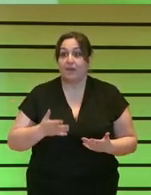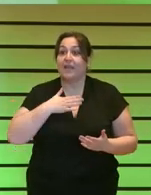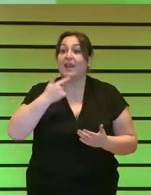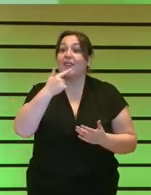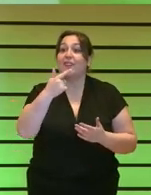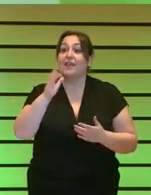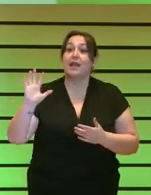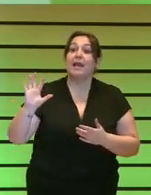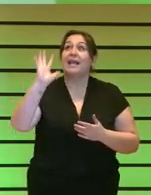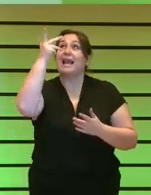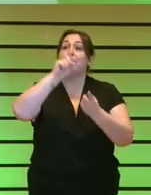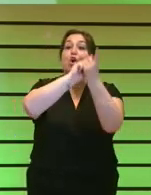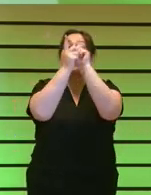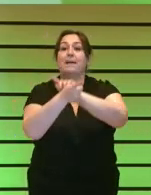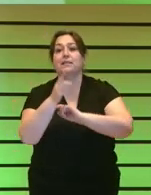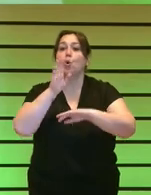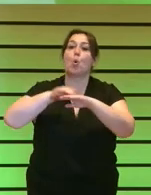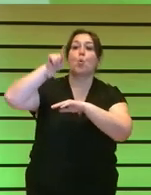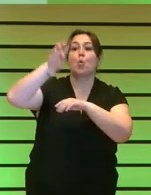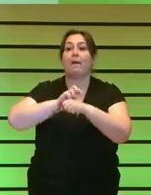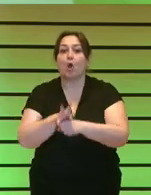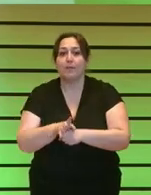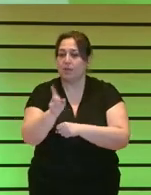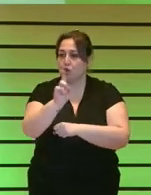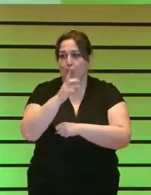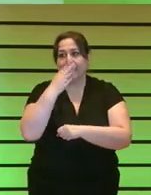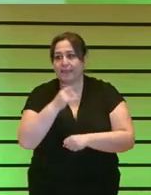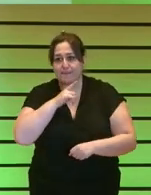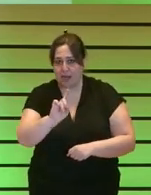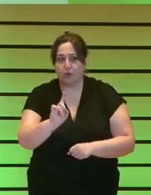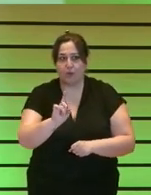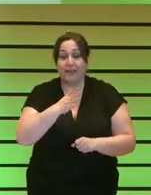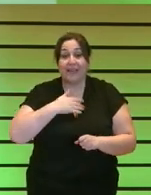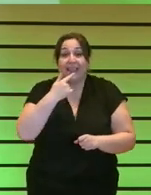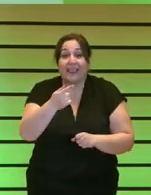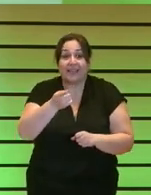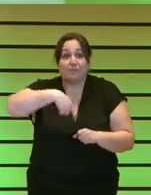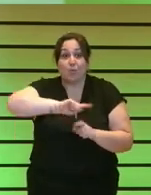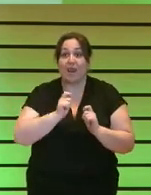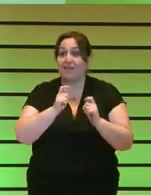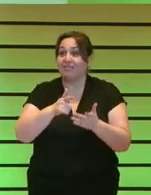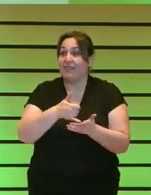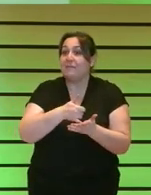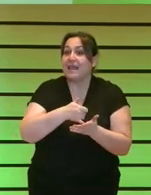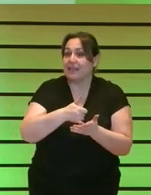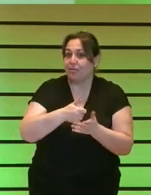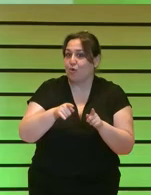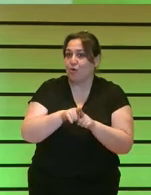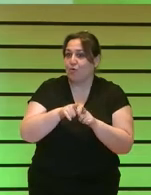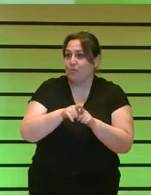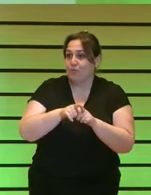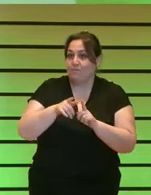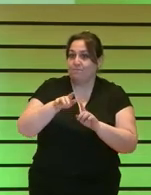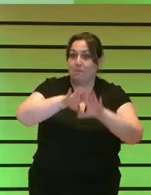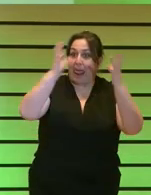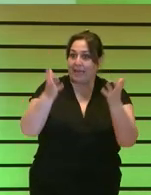climático trajo la pandemia no que nadie me entienda eso por favor lo que quiere decir es que estamos debilitando las propias defensas que el